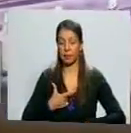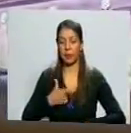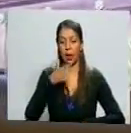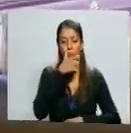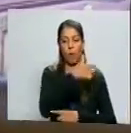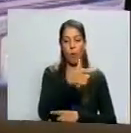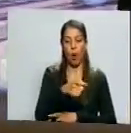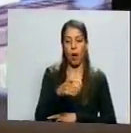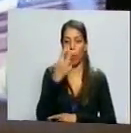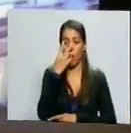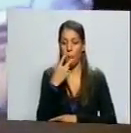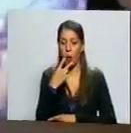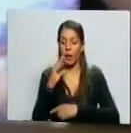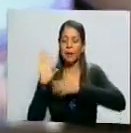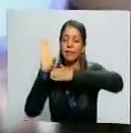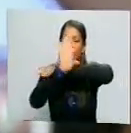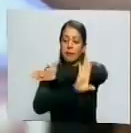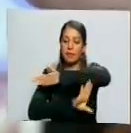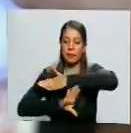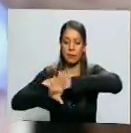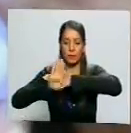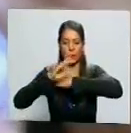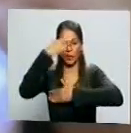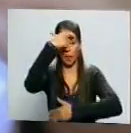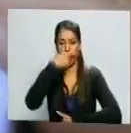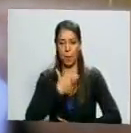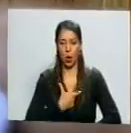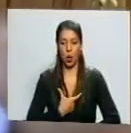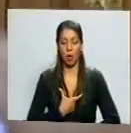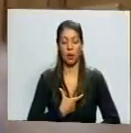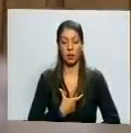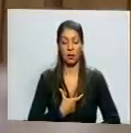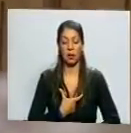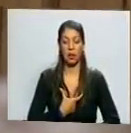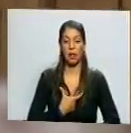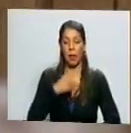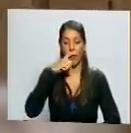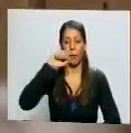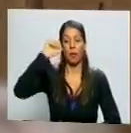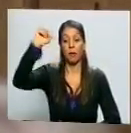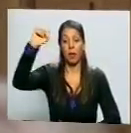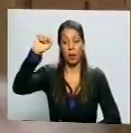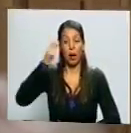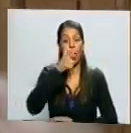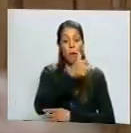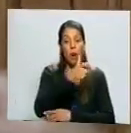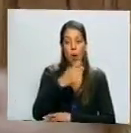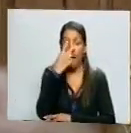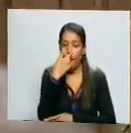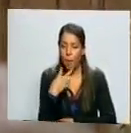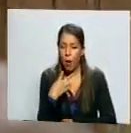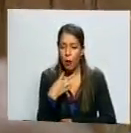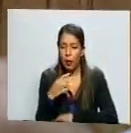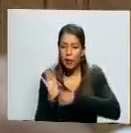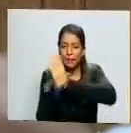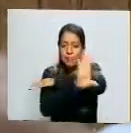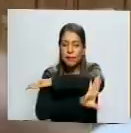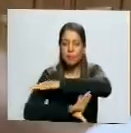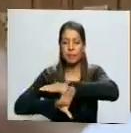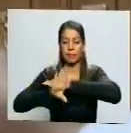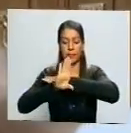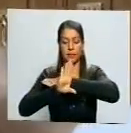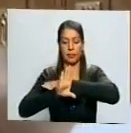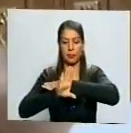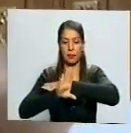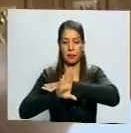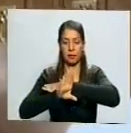pueblo venezolano. Y en función de seguir protegiendo el pueblo venezolano, a través